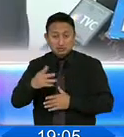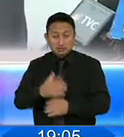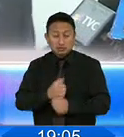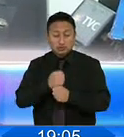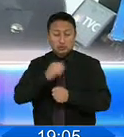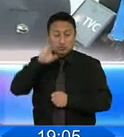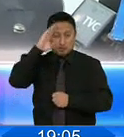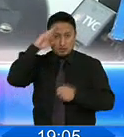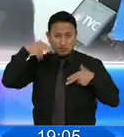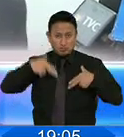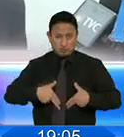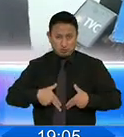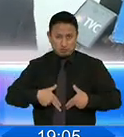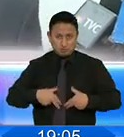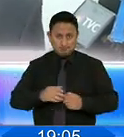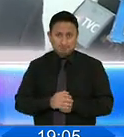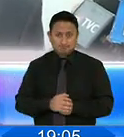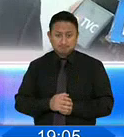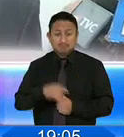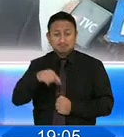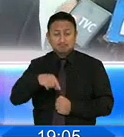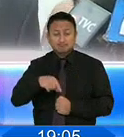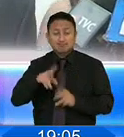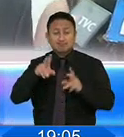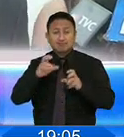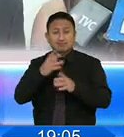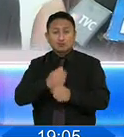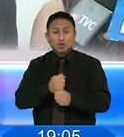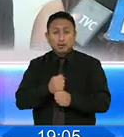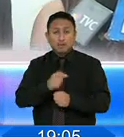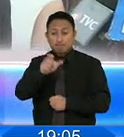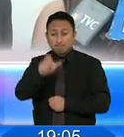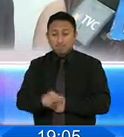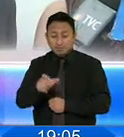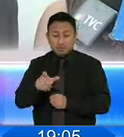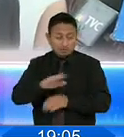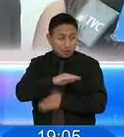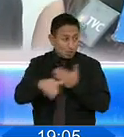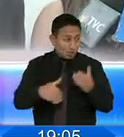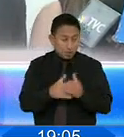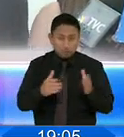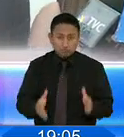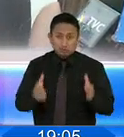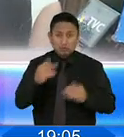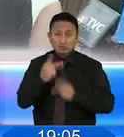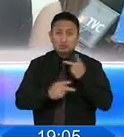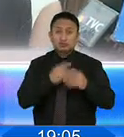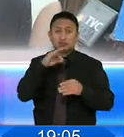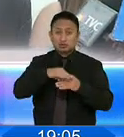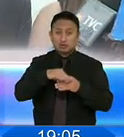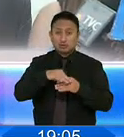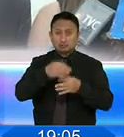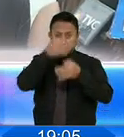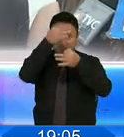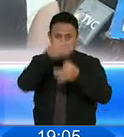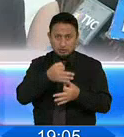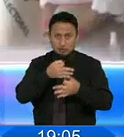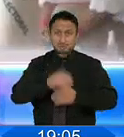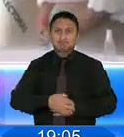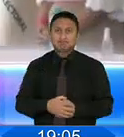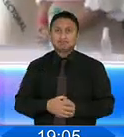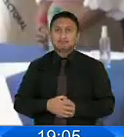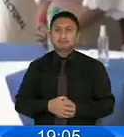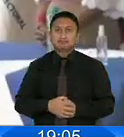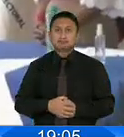penitenciaria a fin de que la parte de la seguridad física de las instalaciones y del proceso electoral se cumpla a cabalidad. Para